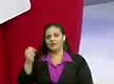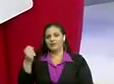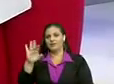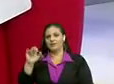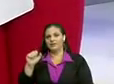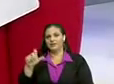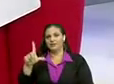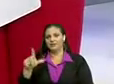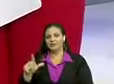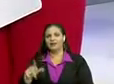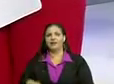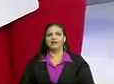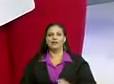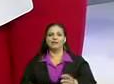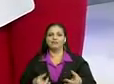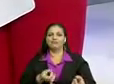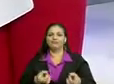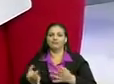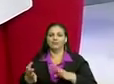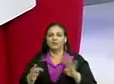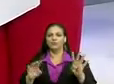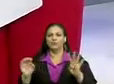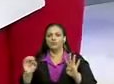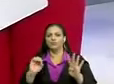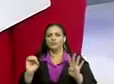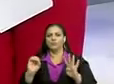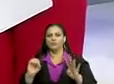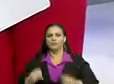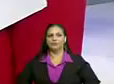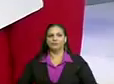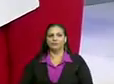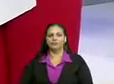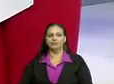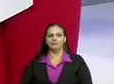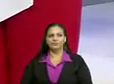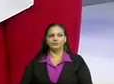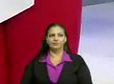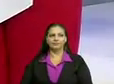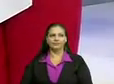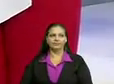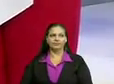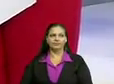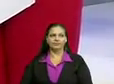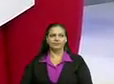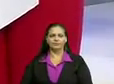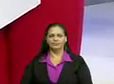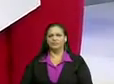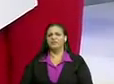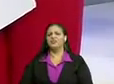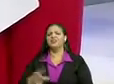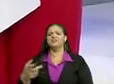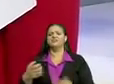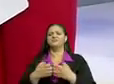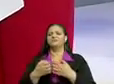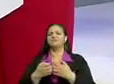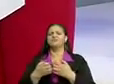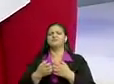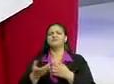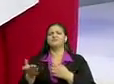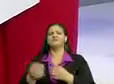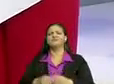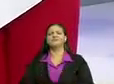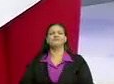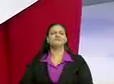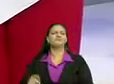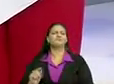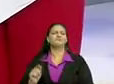Ah. Sporting Cristal. Sporting Cristal, sí, perdón, sí. Sporting Cristal. No, pero está bien. Van por buena lid. Así.